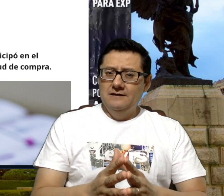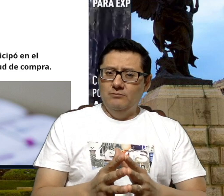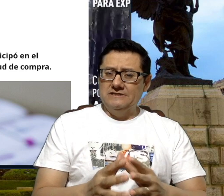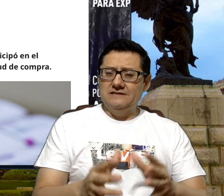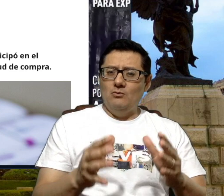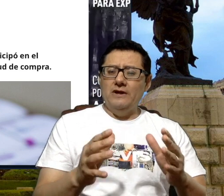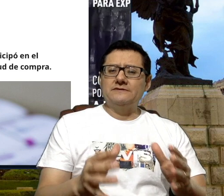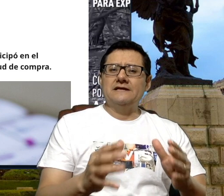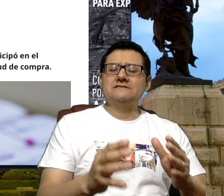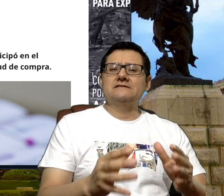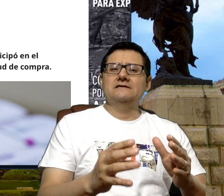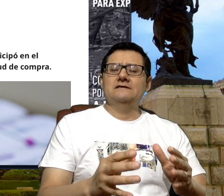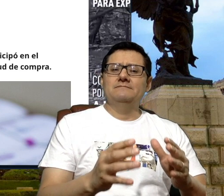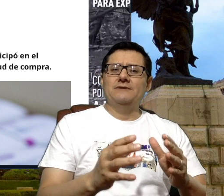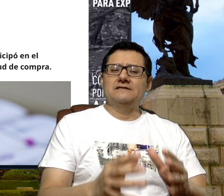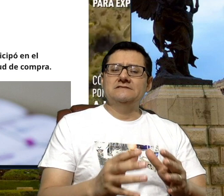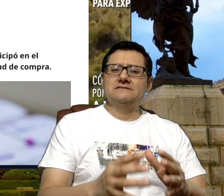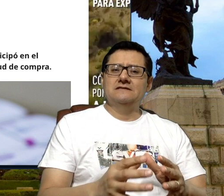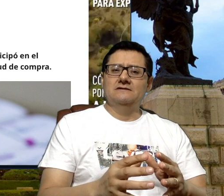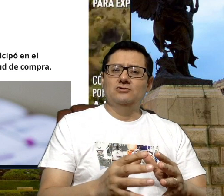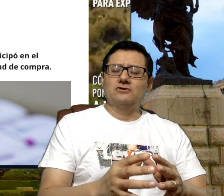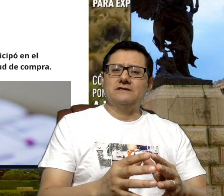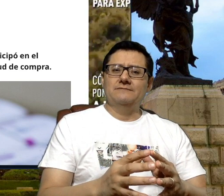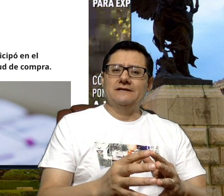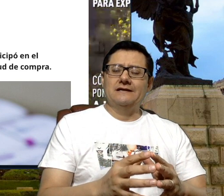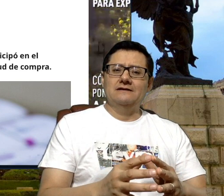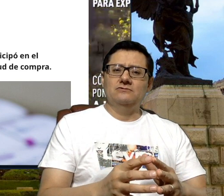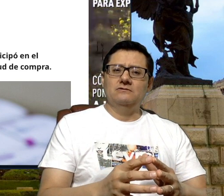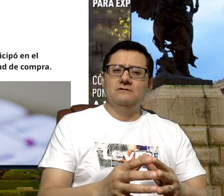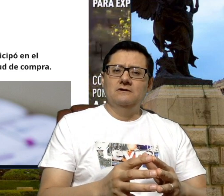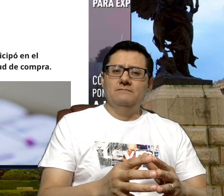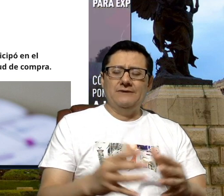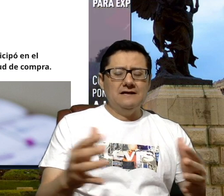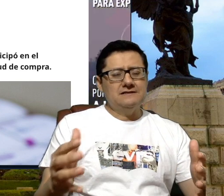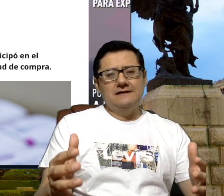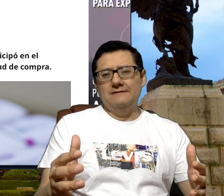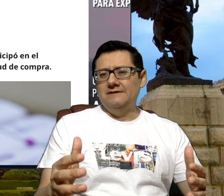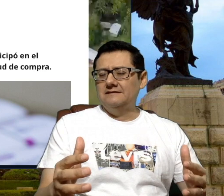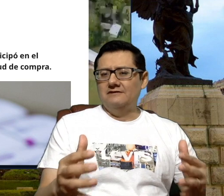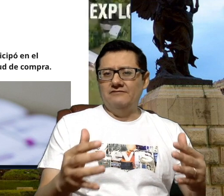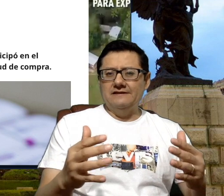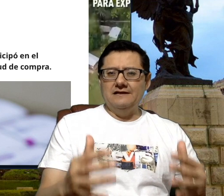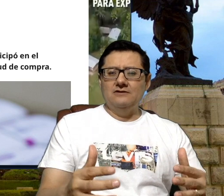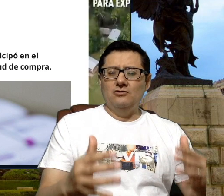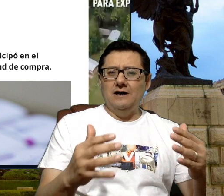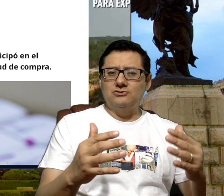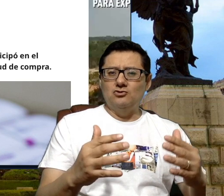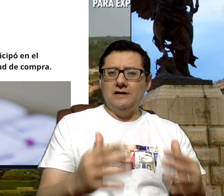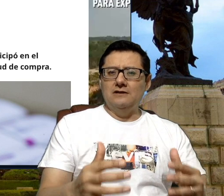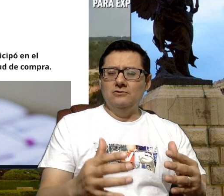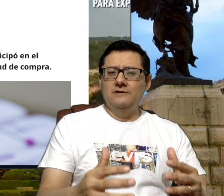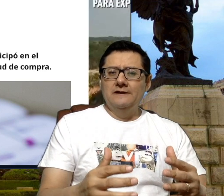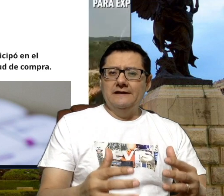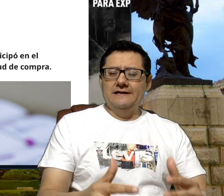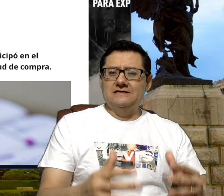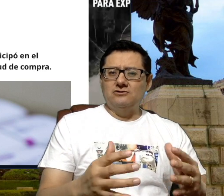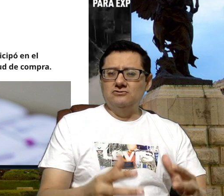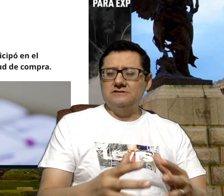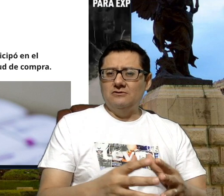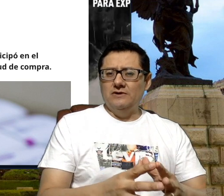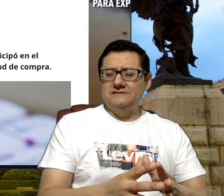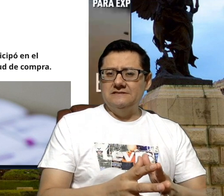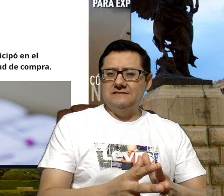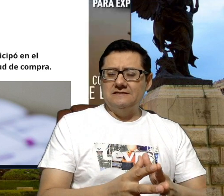COVID-19, pues se encuentra este país norteamericano prácticamente frenado, atorado en